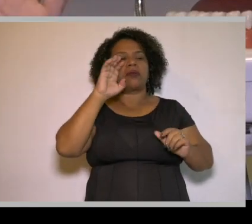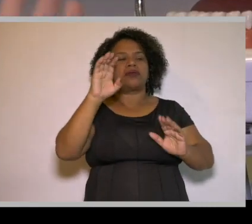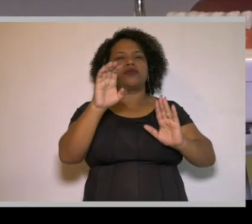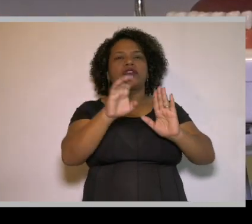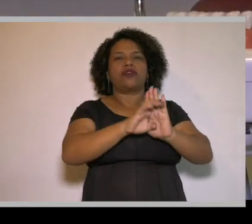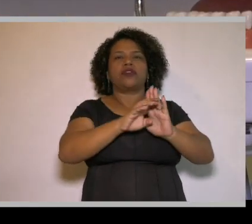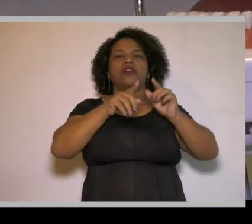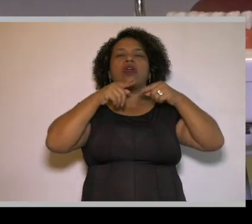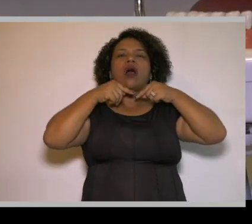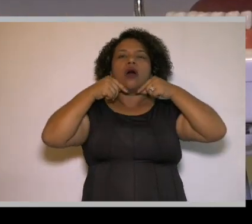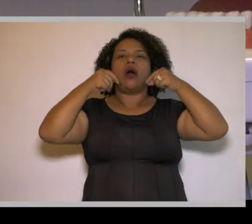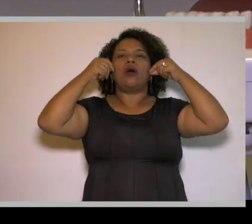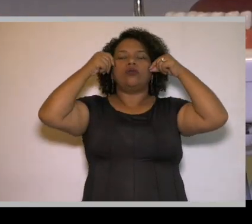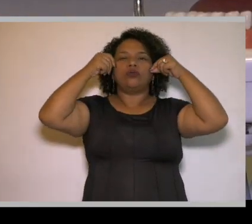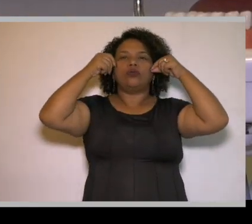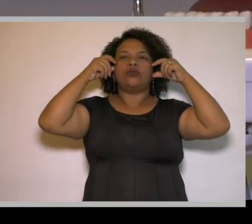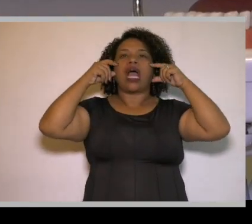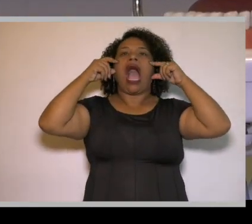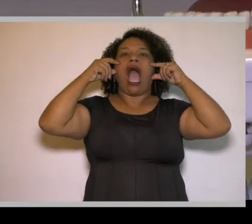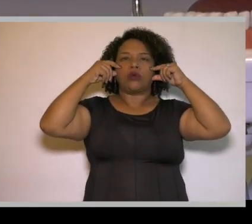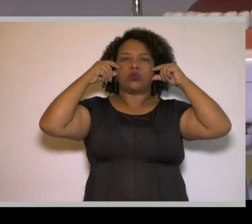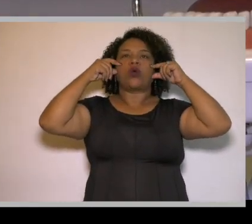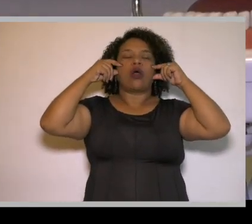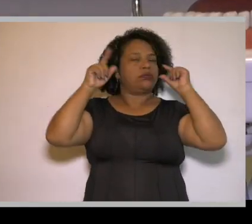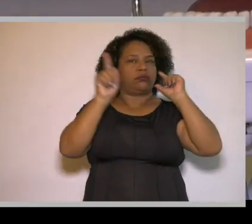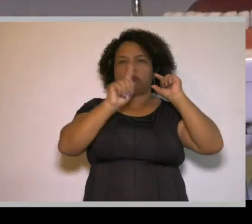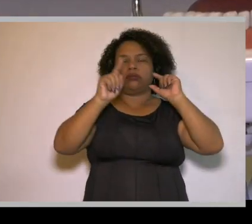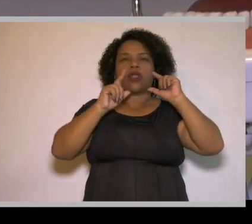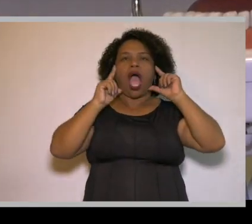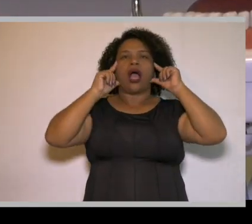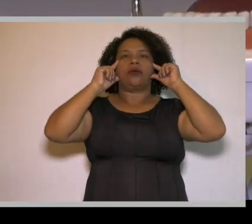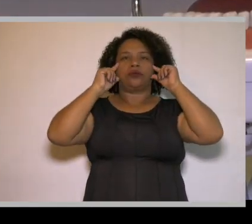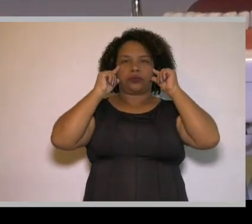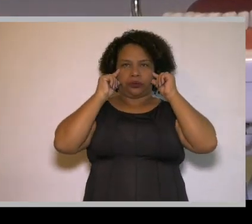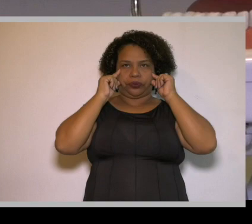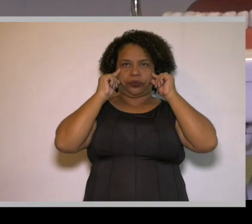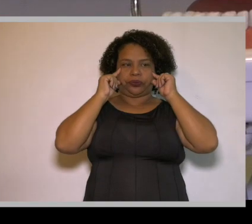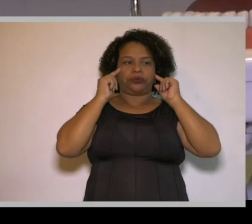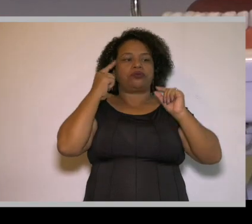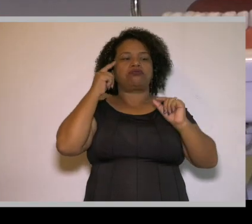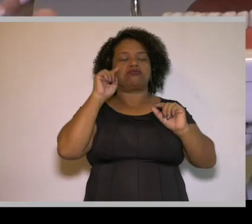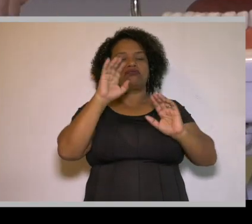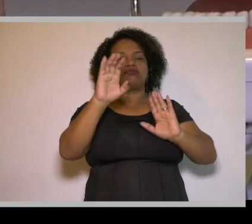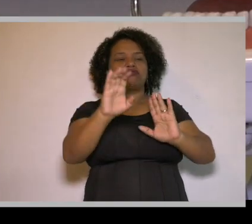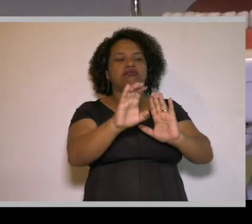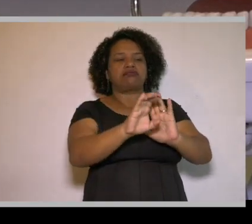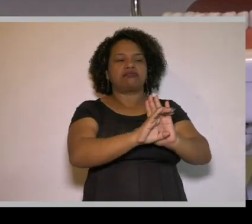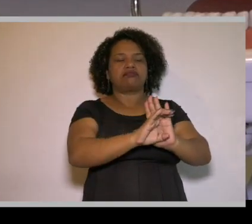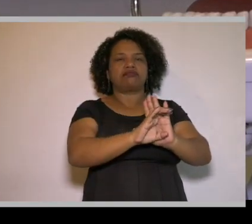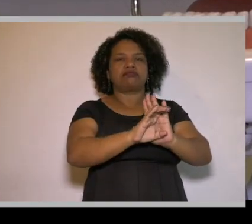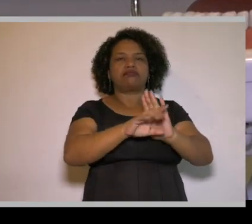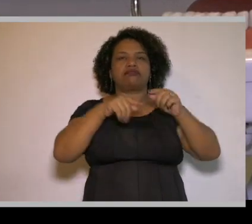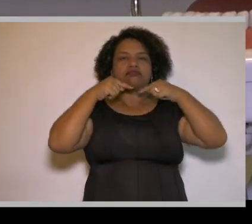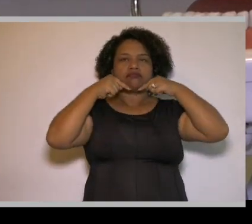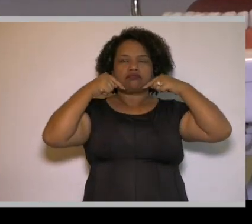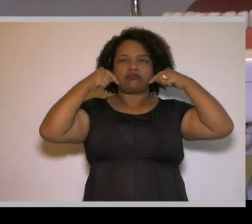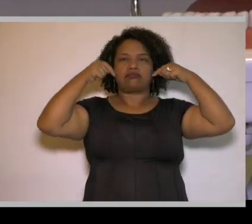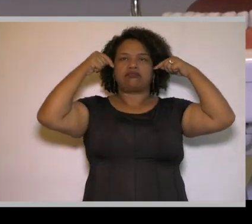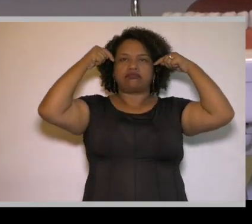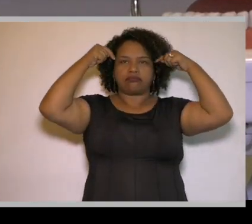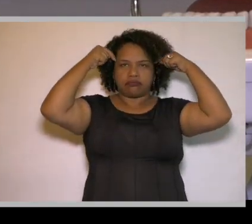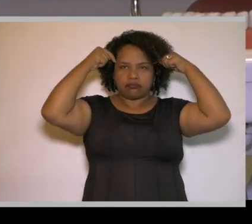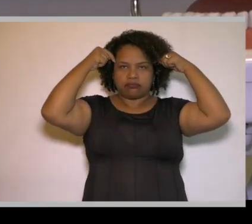analgésicos y antibióticos. Si es desplazada, un poquito, que no podemos usar mentonera, entonces se coloca, todavía seguimos con la